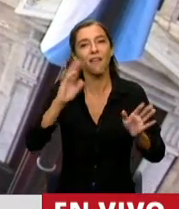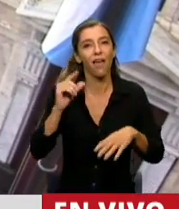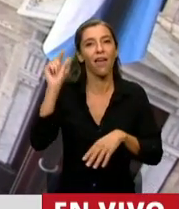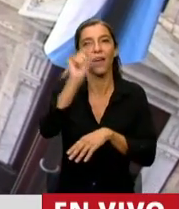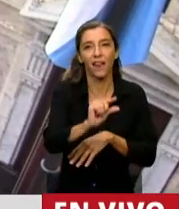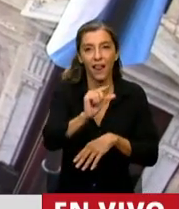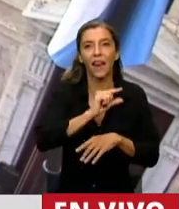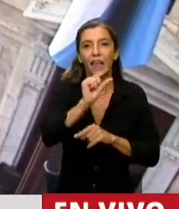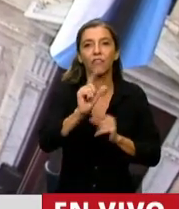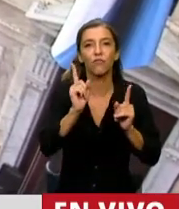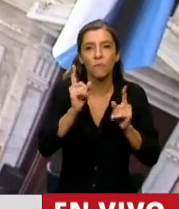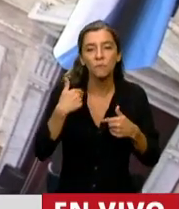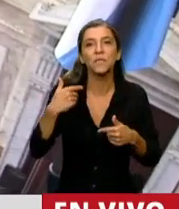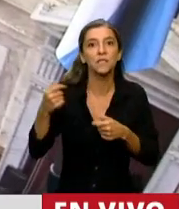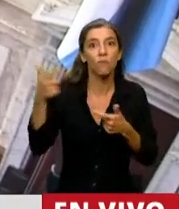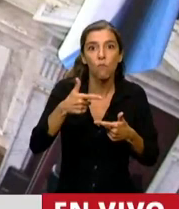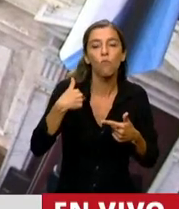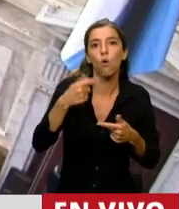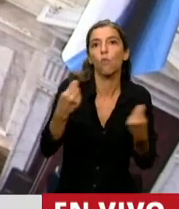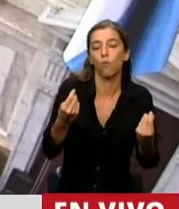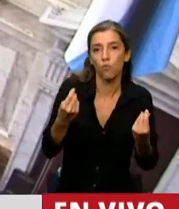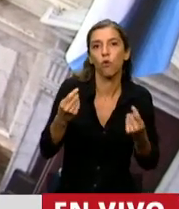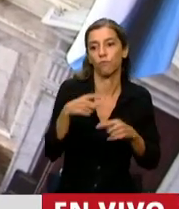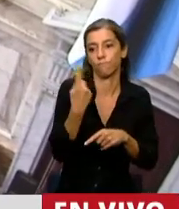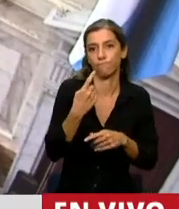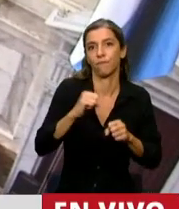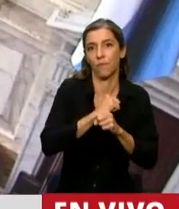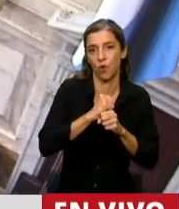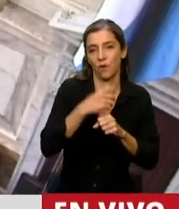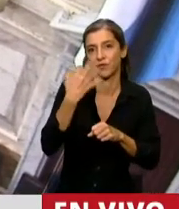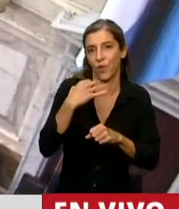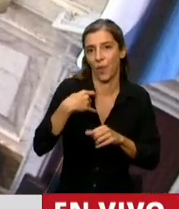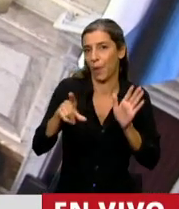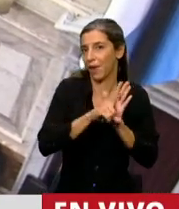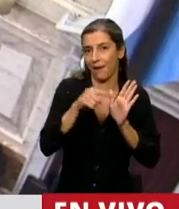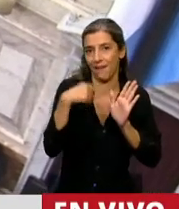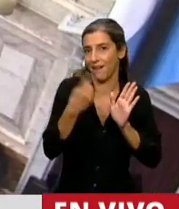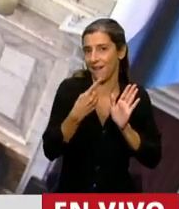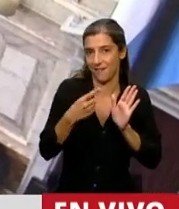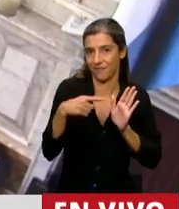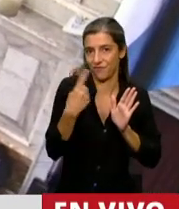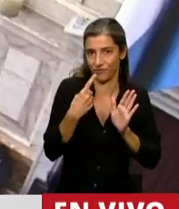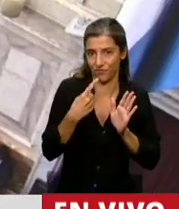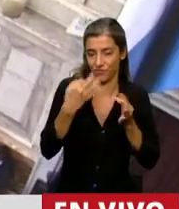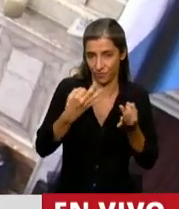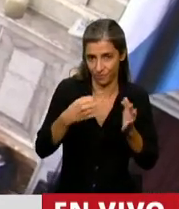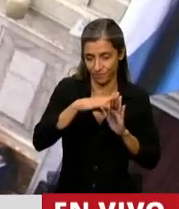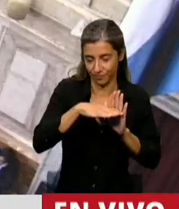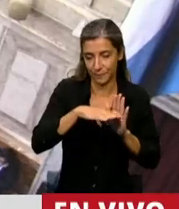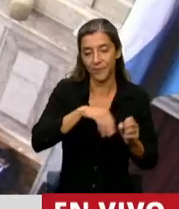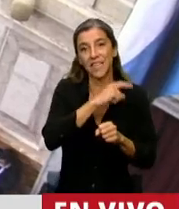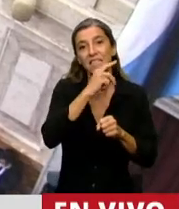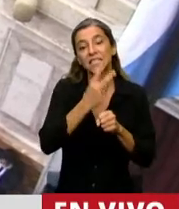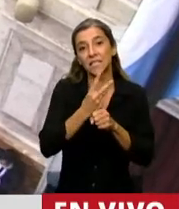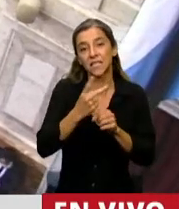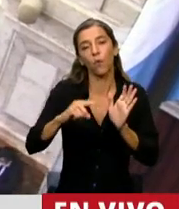ese organismo y la necesidad de que sean aprobados por una ley de este Congreso. Y el segundo elemento tiene que ver con el destino de los